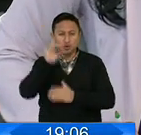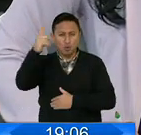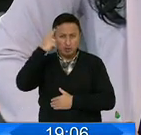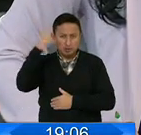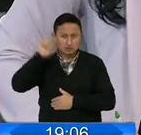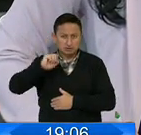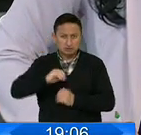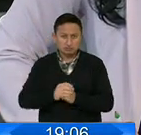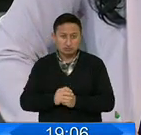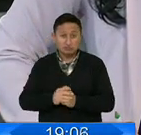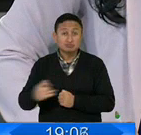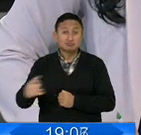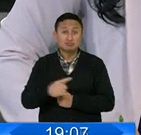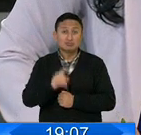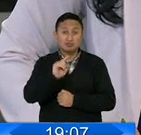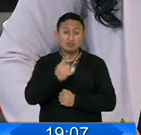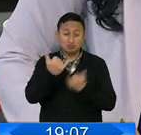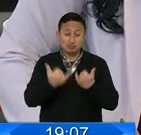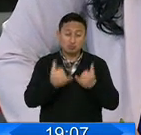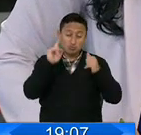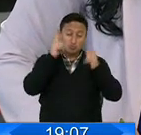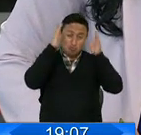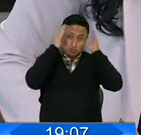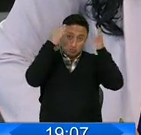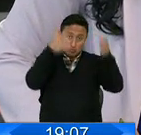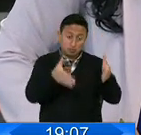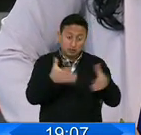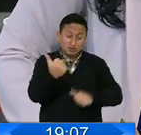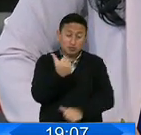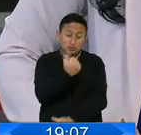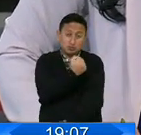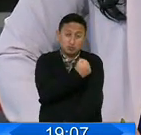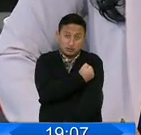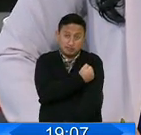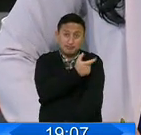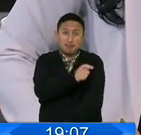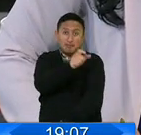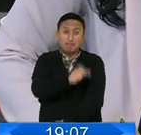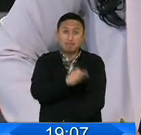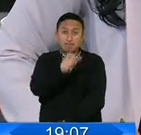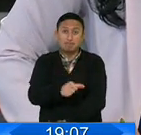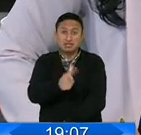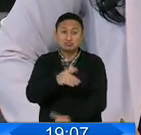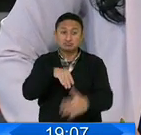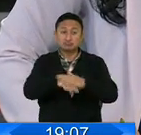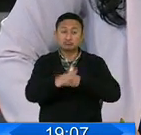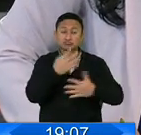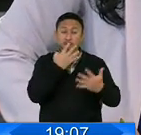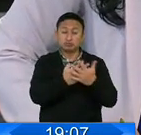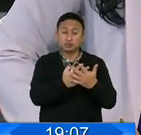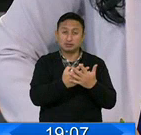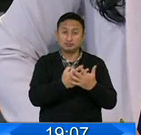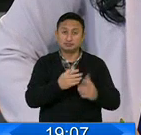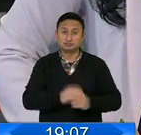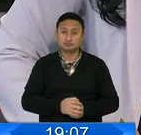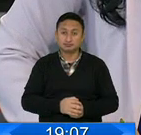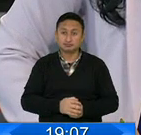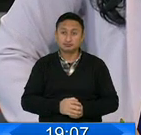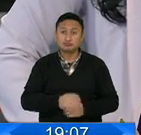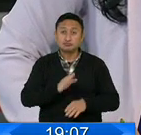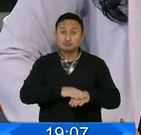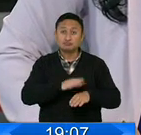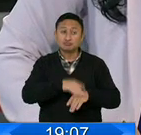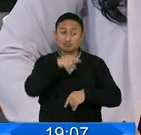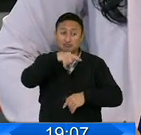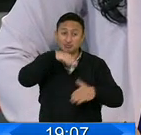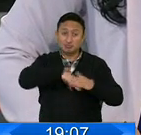que se incluya en la fase de atención prioritaria de vacunación a las personas privadas de libertad. Esto por el